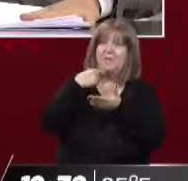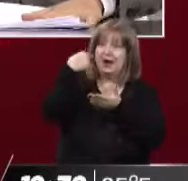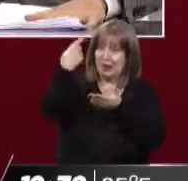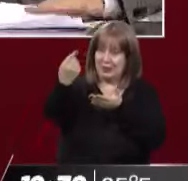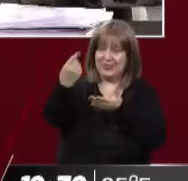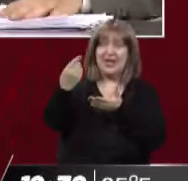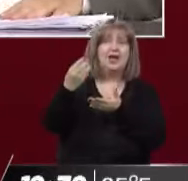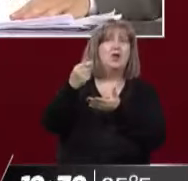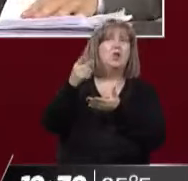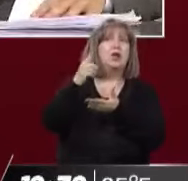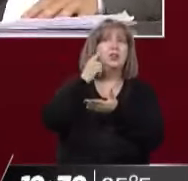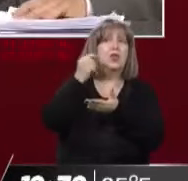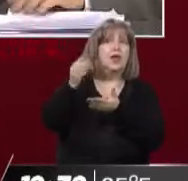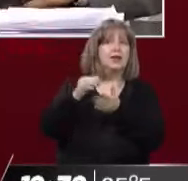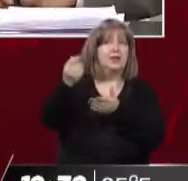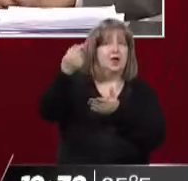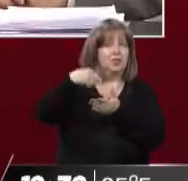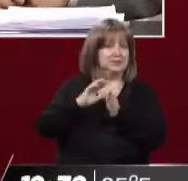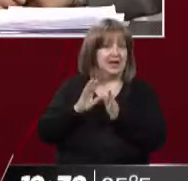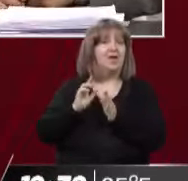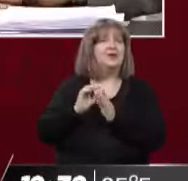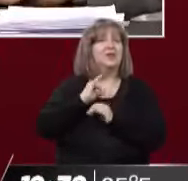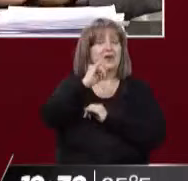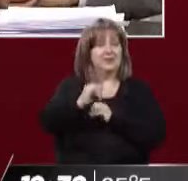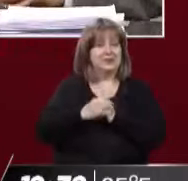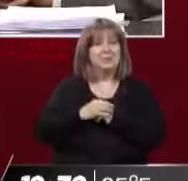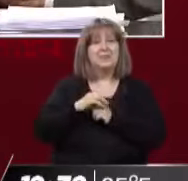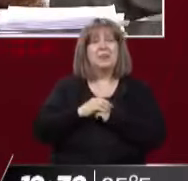de irme. Sofi, usted es tan inteligente. Esto, No importa. El